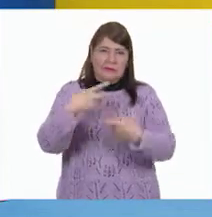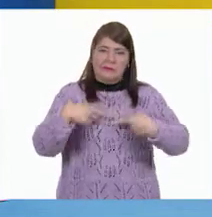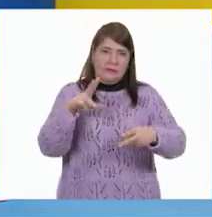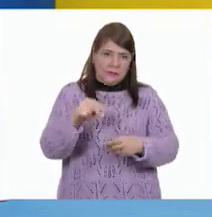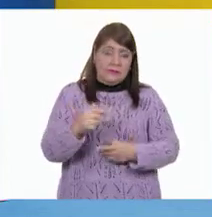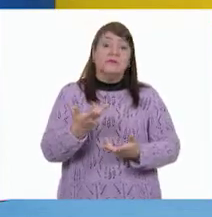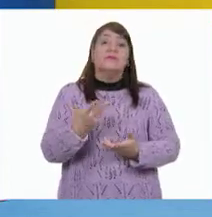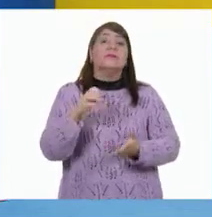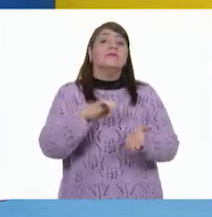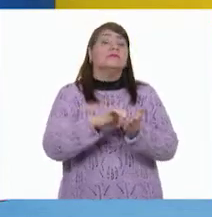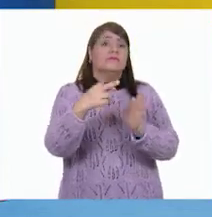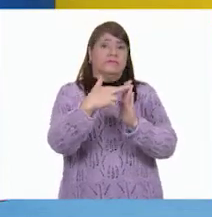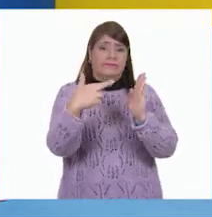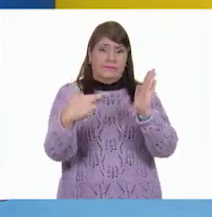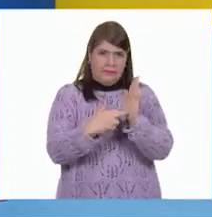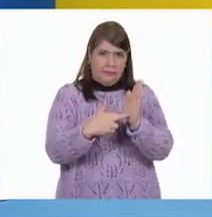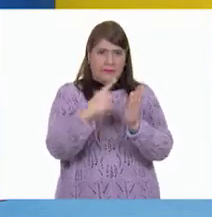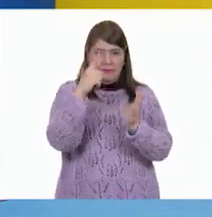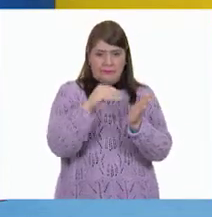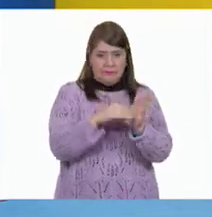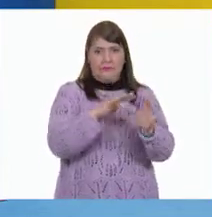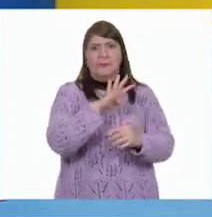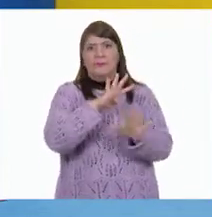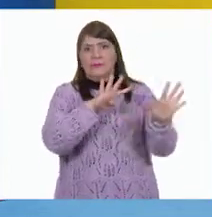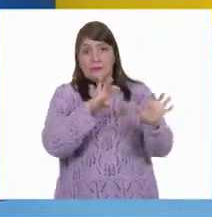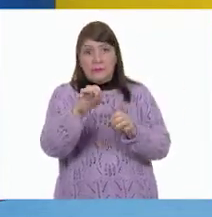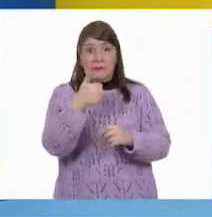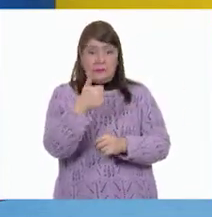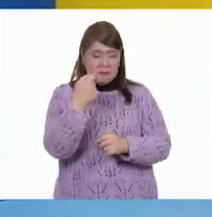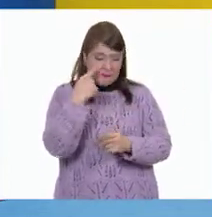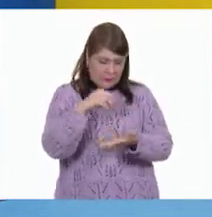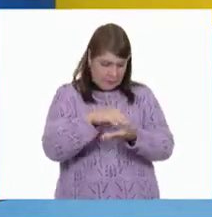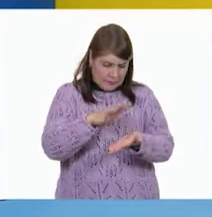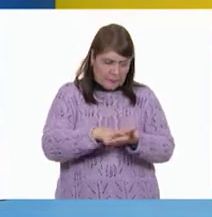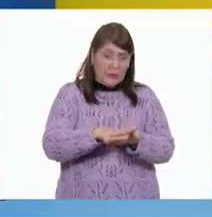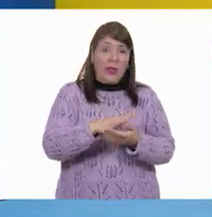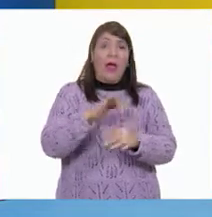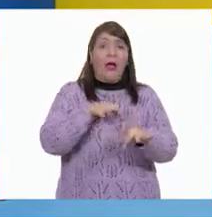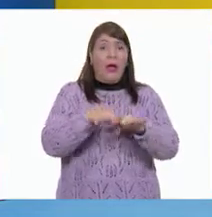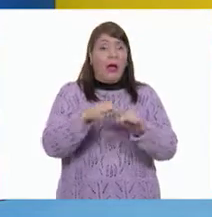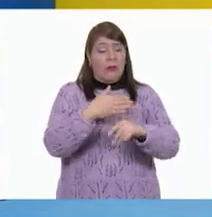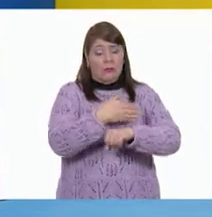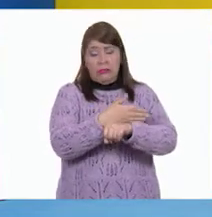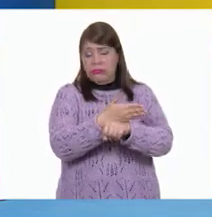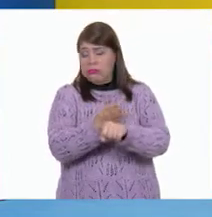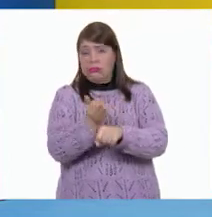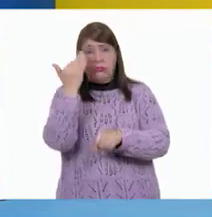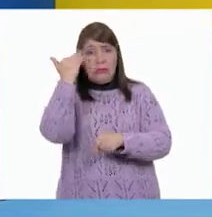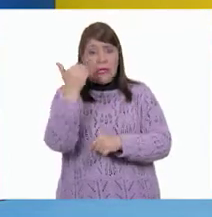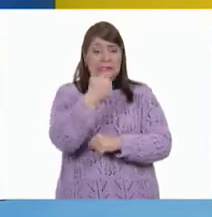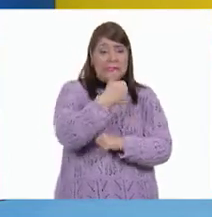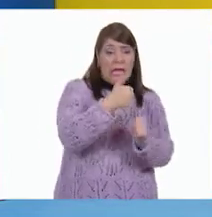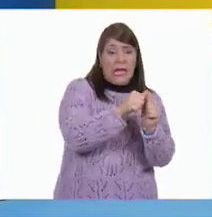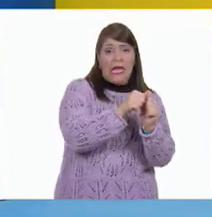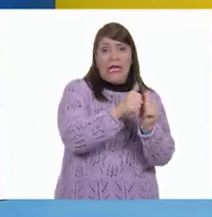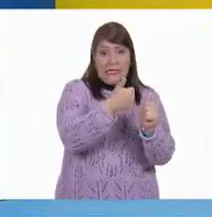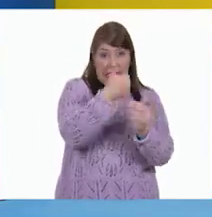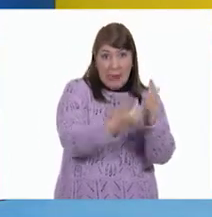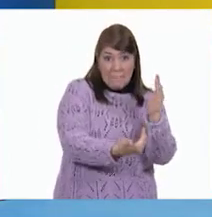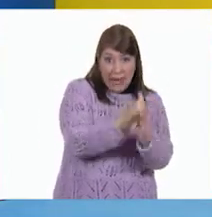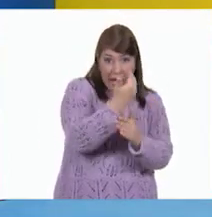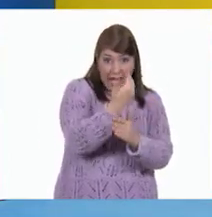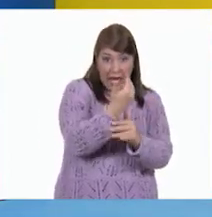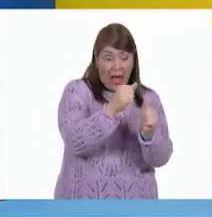reglamentos emitidos en 1906, ahí estipulaba que una jornada laboral duraba de 6 de la